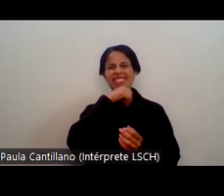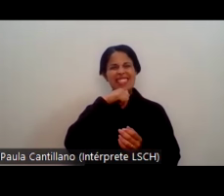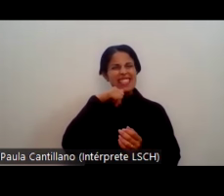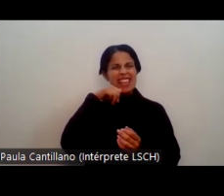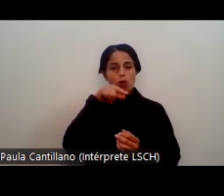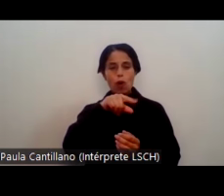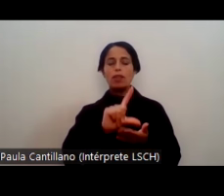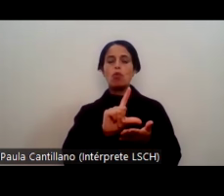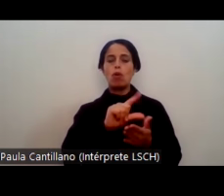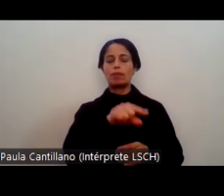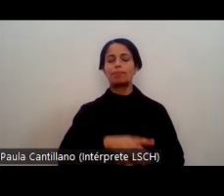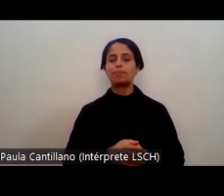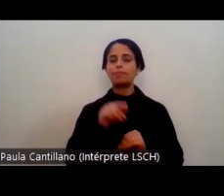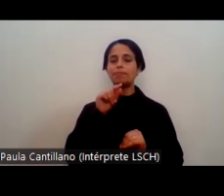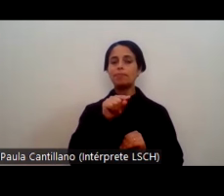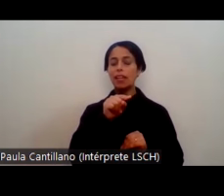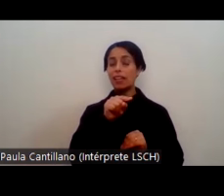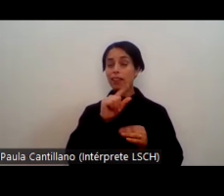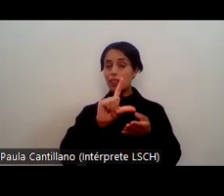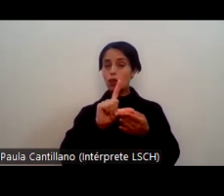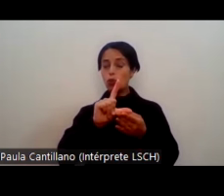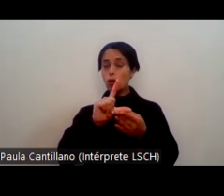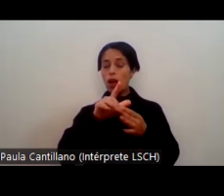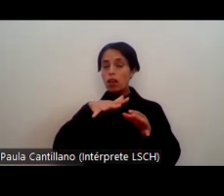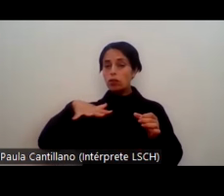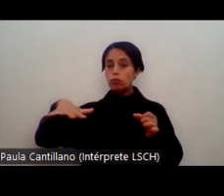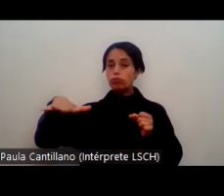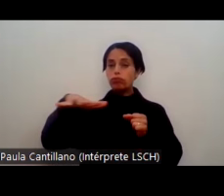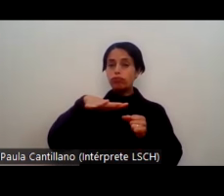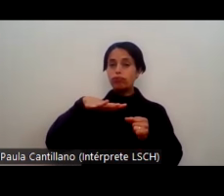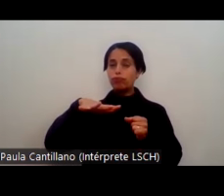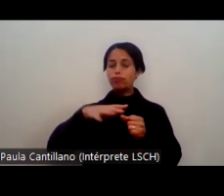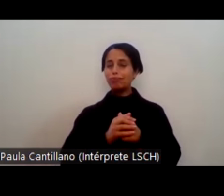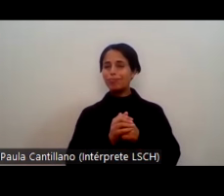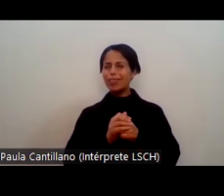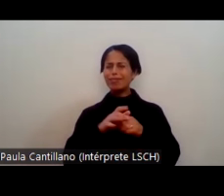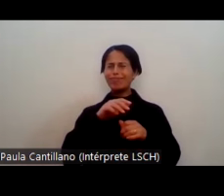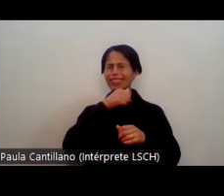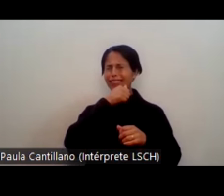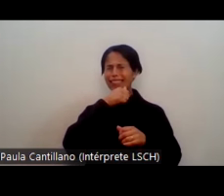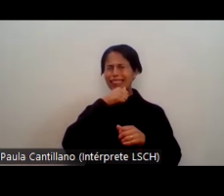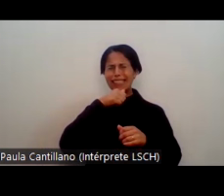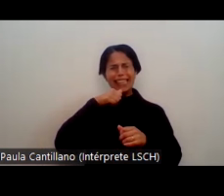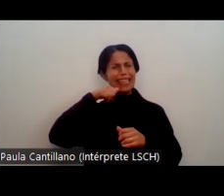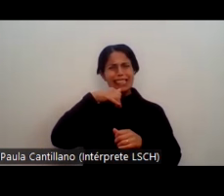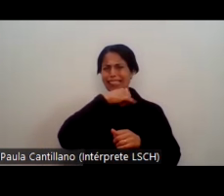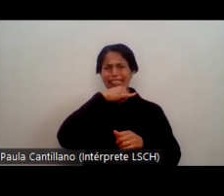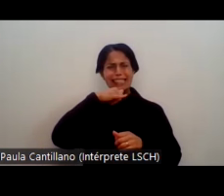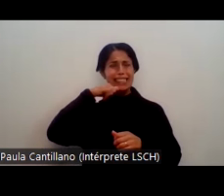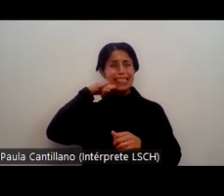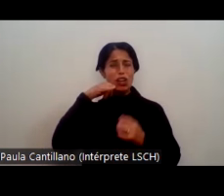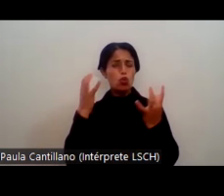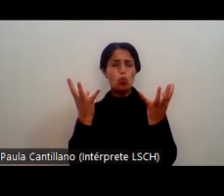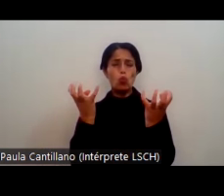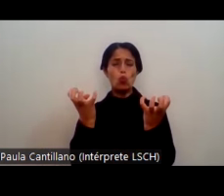Entonces, en este entorno tan inhóspito, tan seco, sí